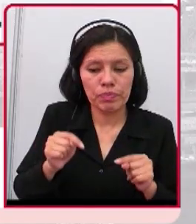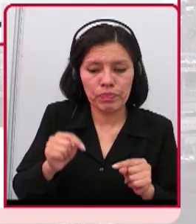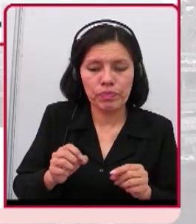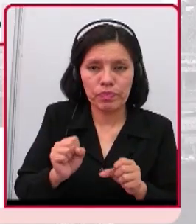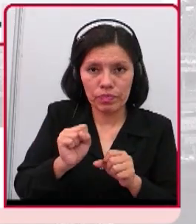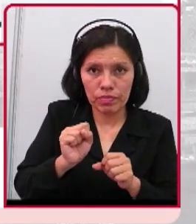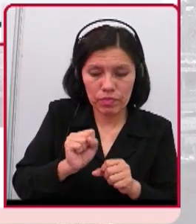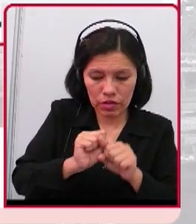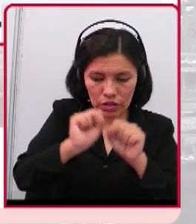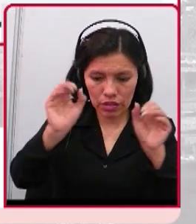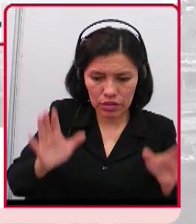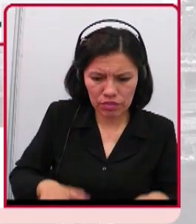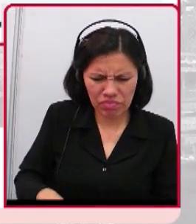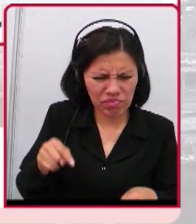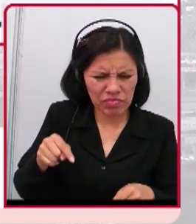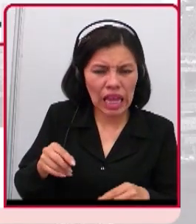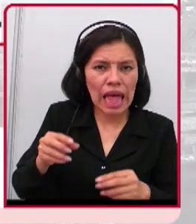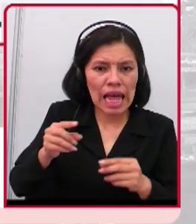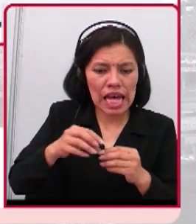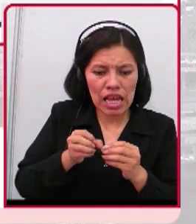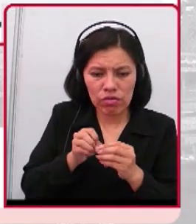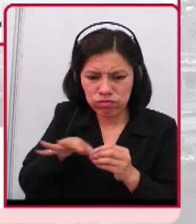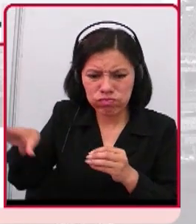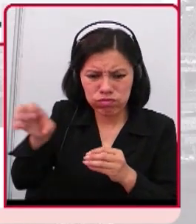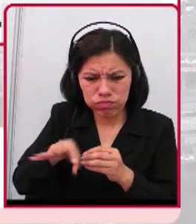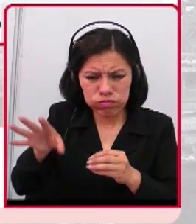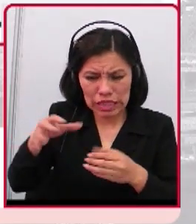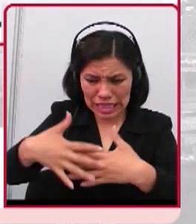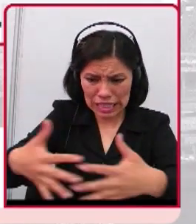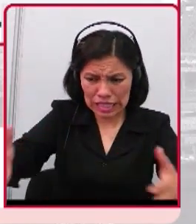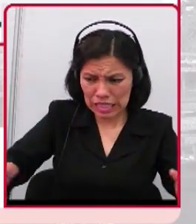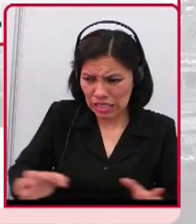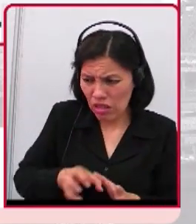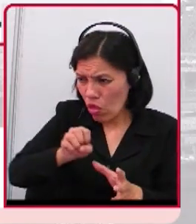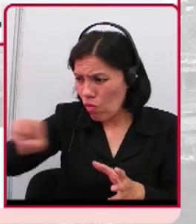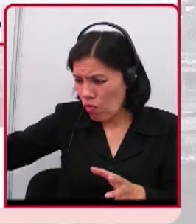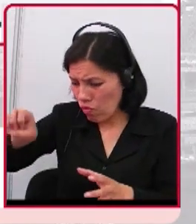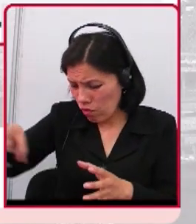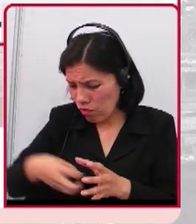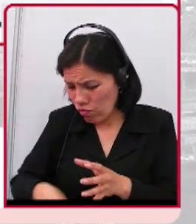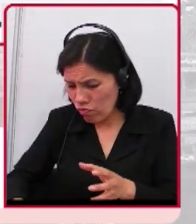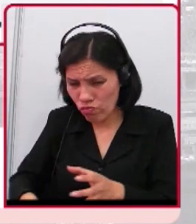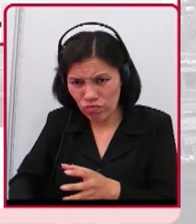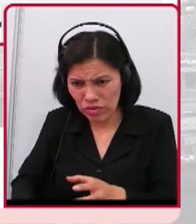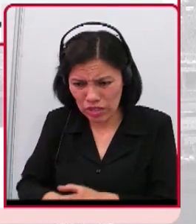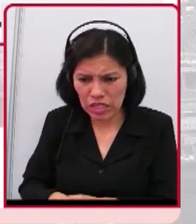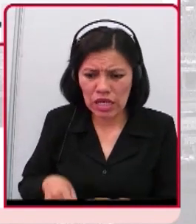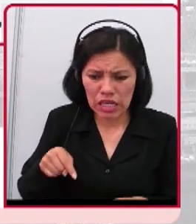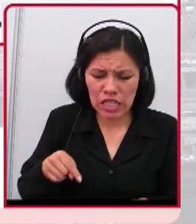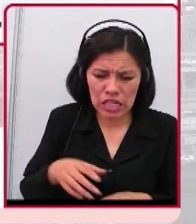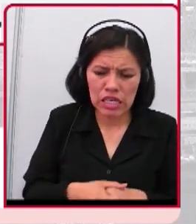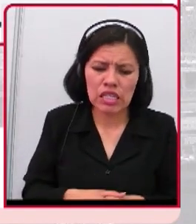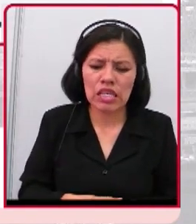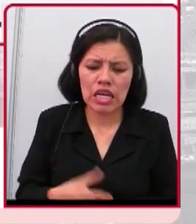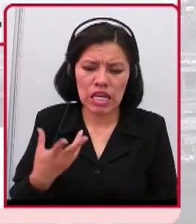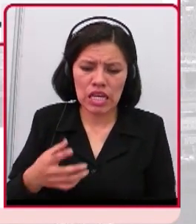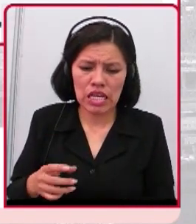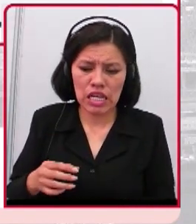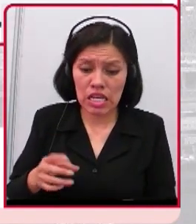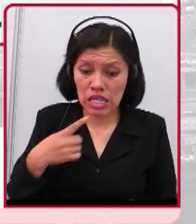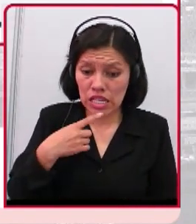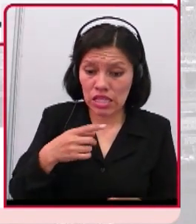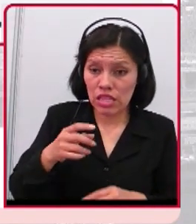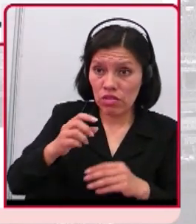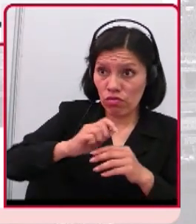los espesadores era la principal en el caso de S2. Por ejemplo, como se puede ver en la imagen de la derecha, el torque en color